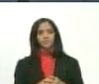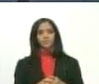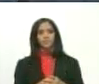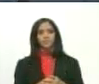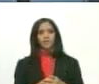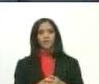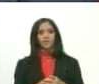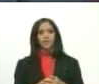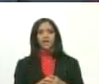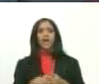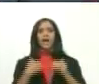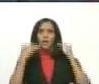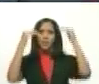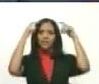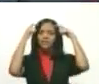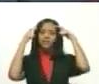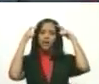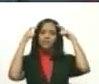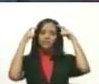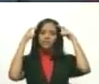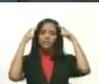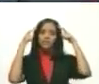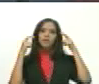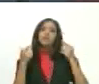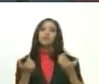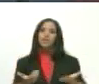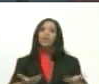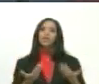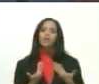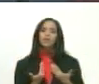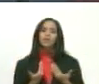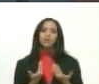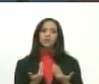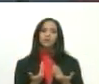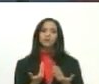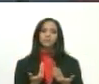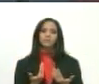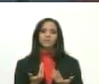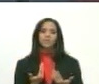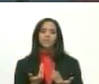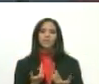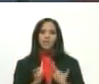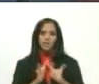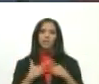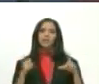a Hugo Rafael Chávez Frías, quien nos dio la oportunidad de